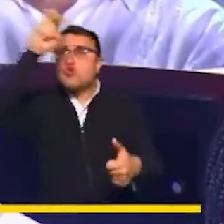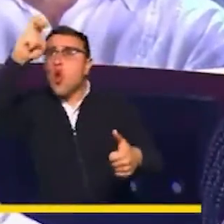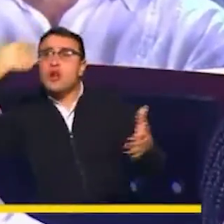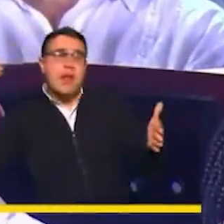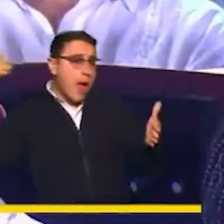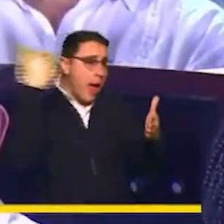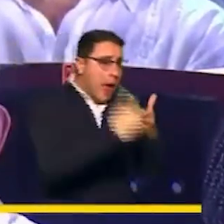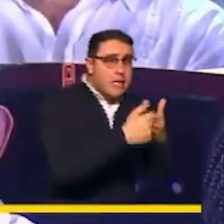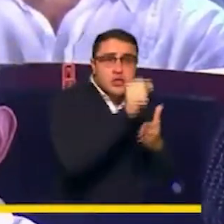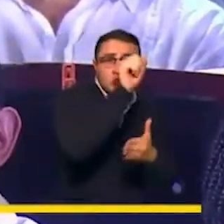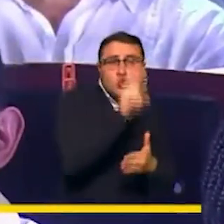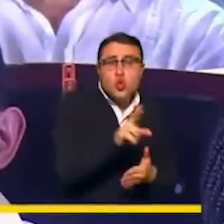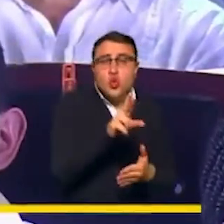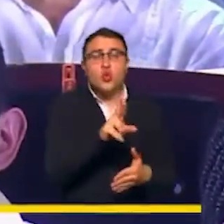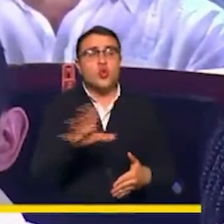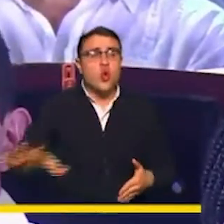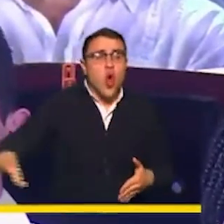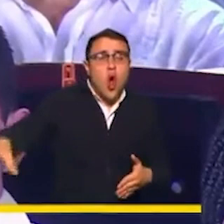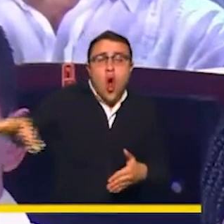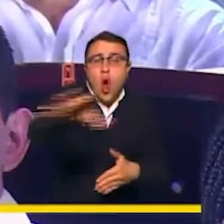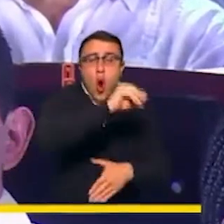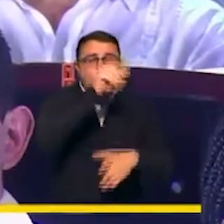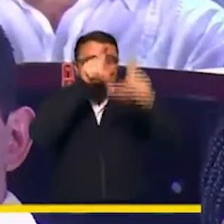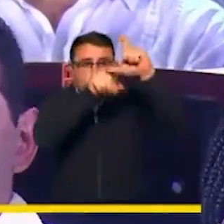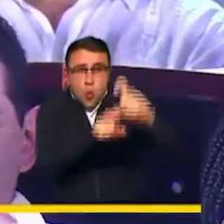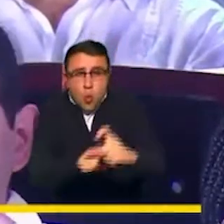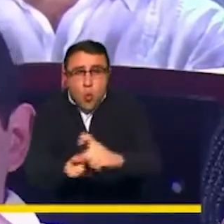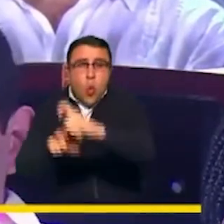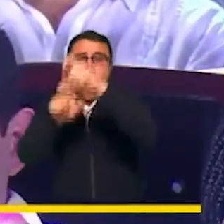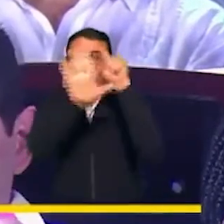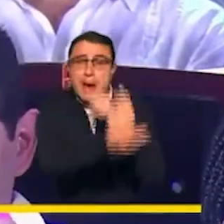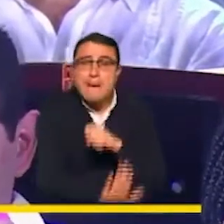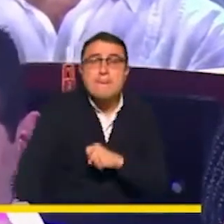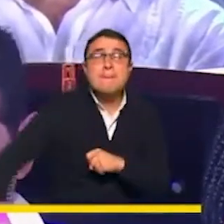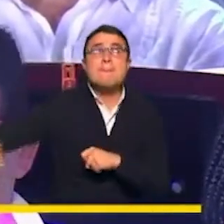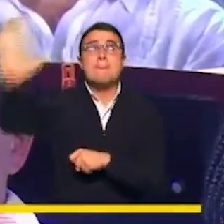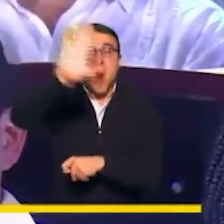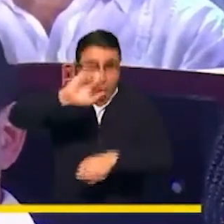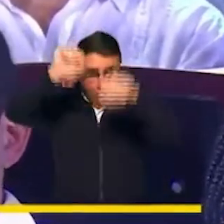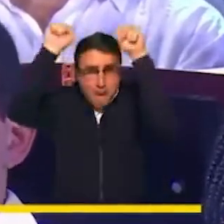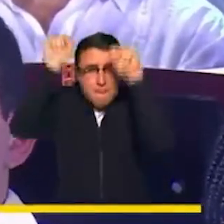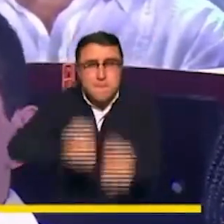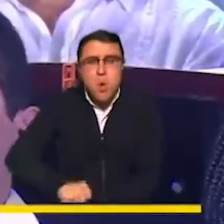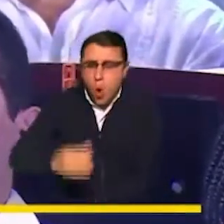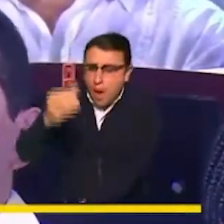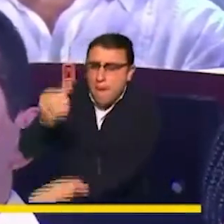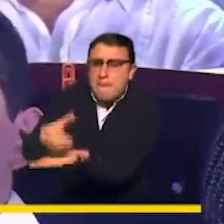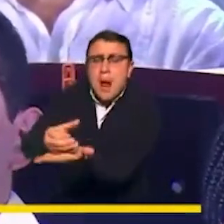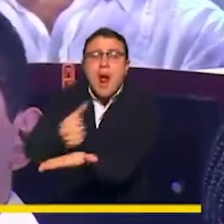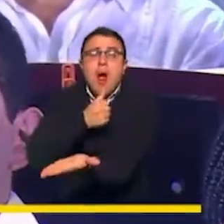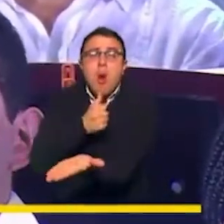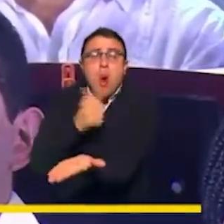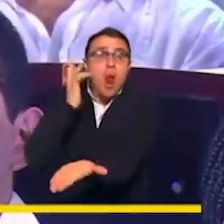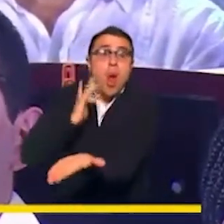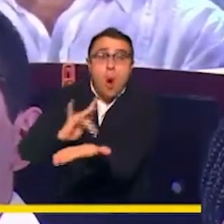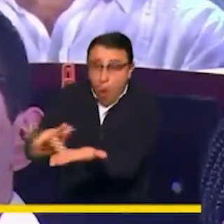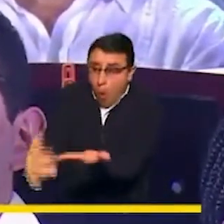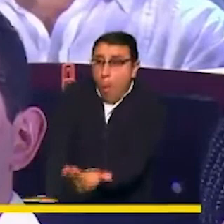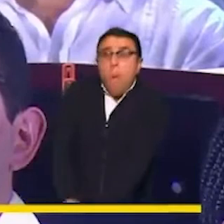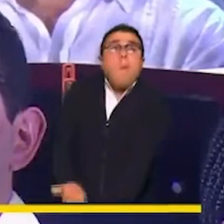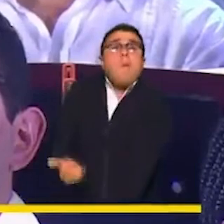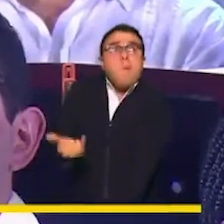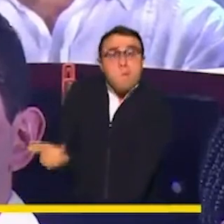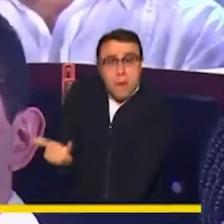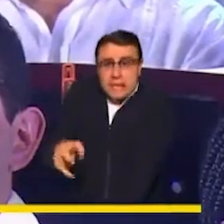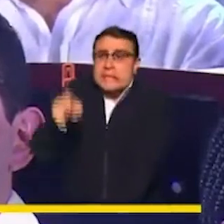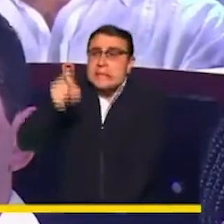el extremo sur del departamento de La Guajira, pueda tener un vaso de agua potable cuando lo